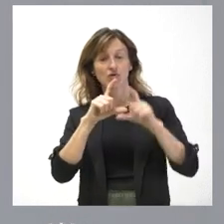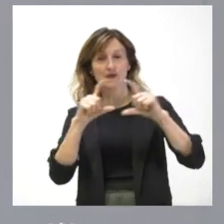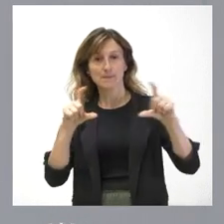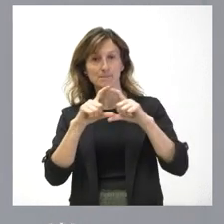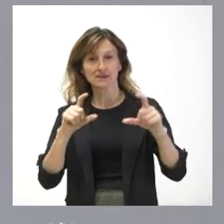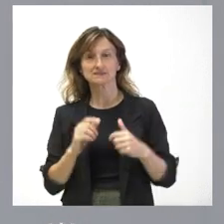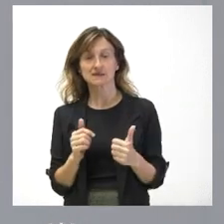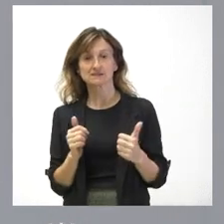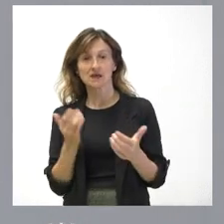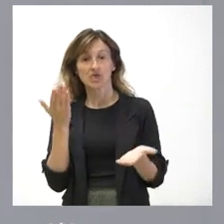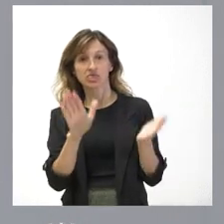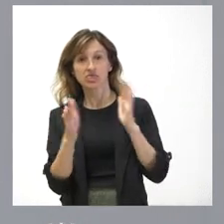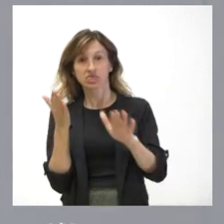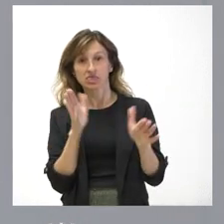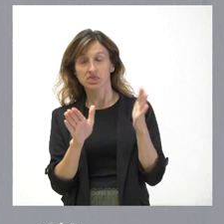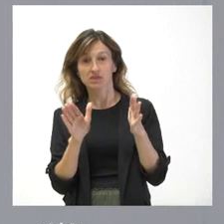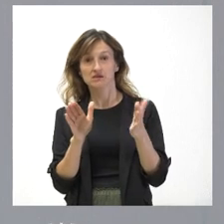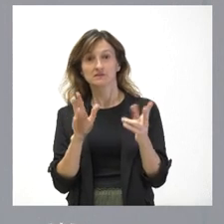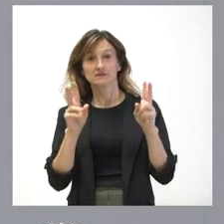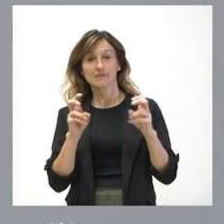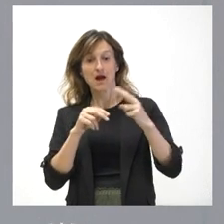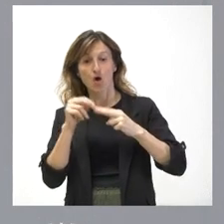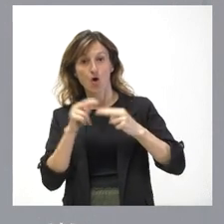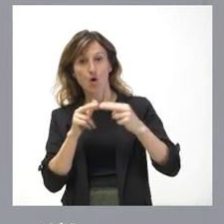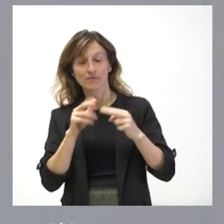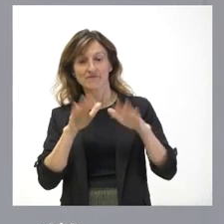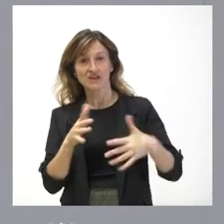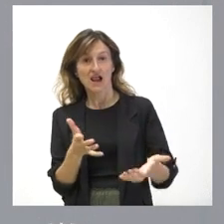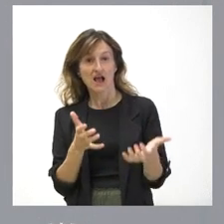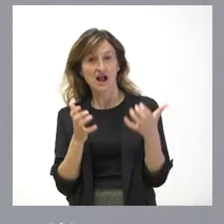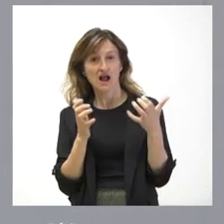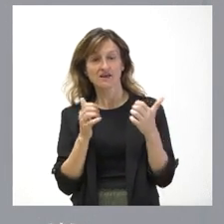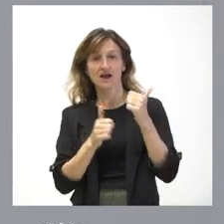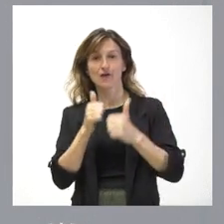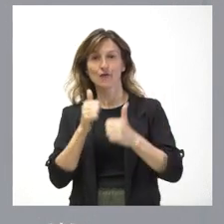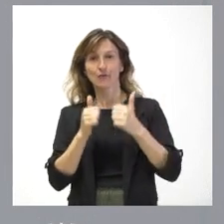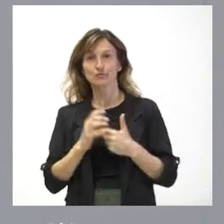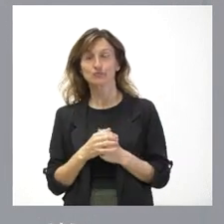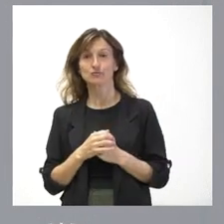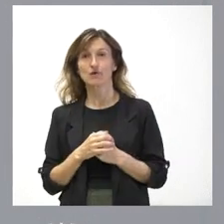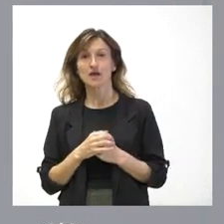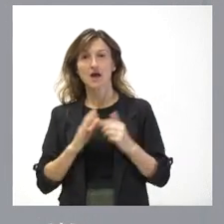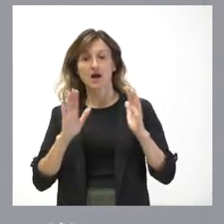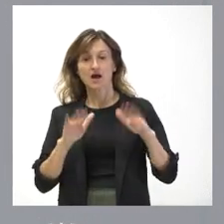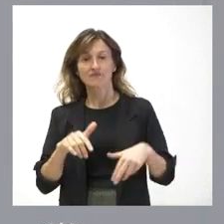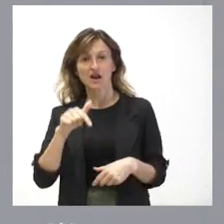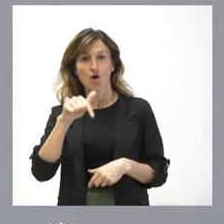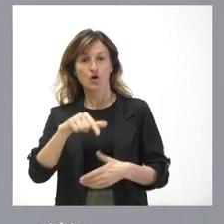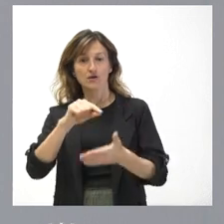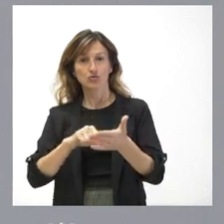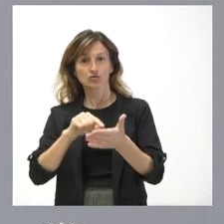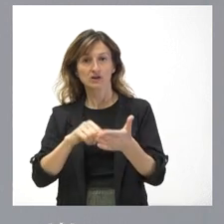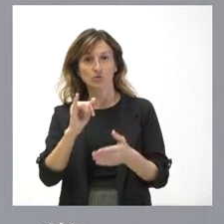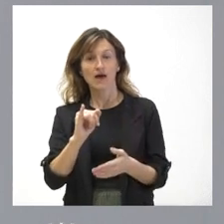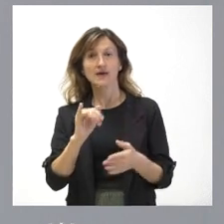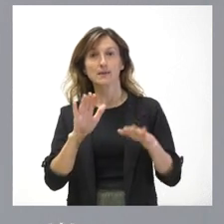licitado a estas eh obras y que han ganado esos concursos pues se encuentran hoy con un contrato en vigor